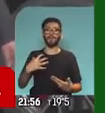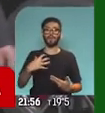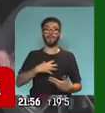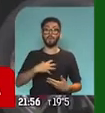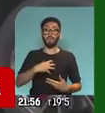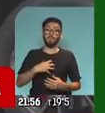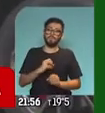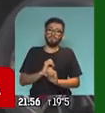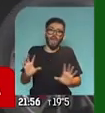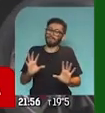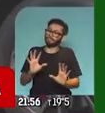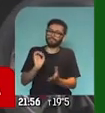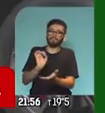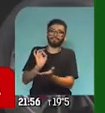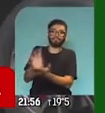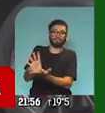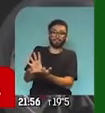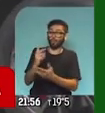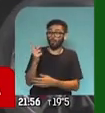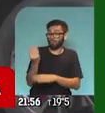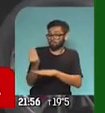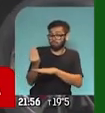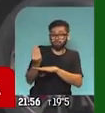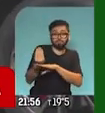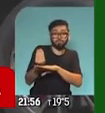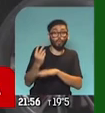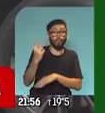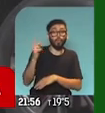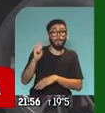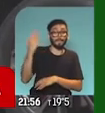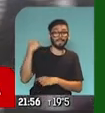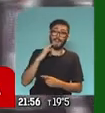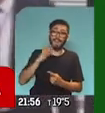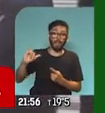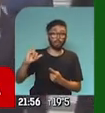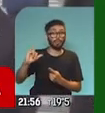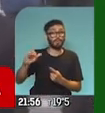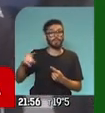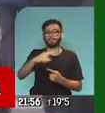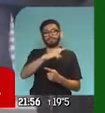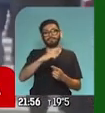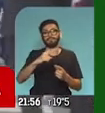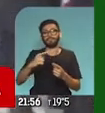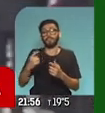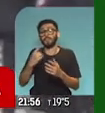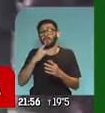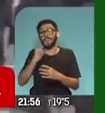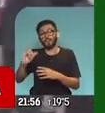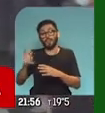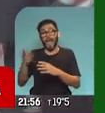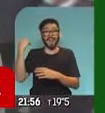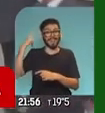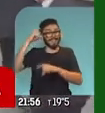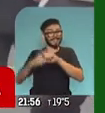nuevamente que podía entregar un mayor, mejor dicho, podría entregar mayor tranquilidad a la situación